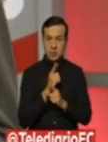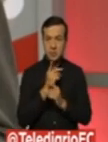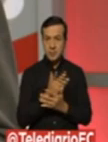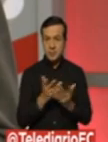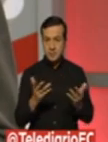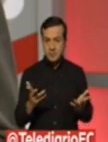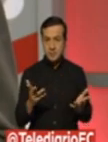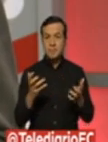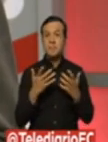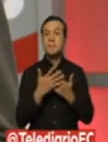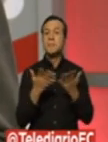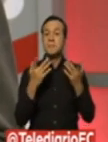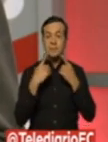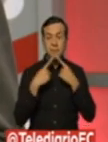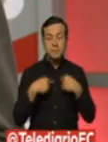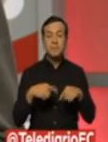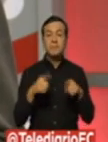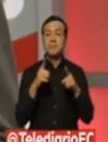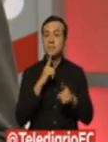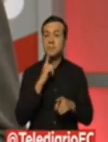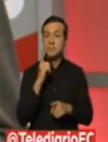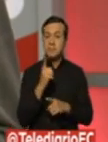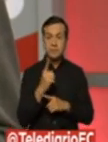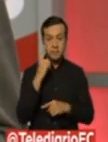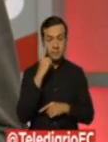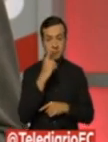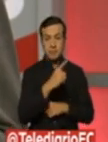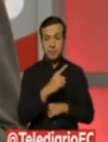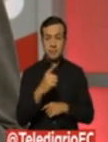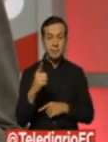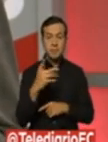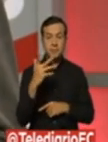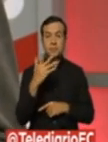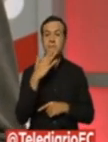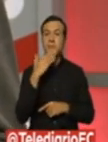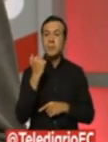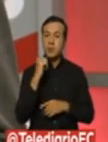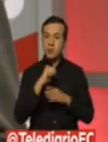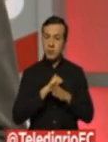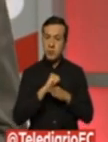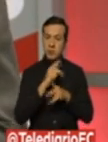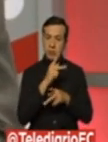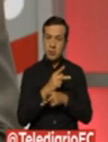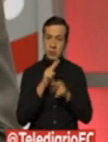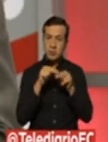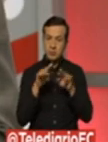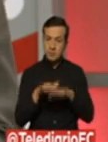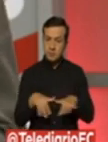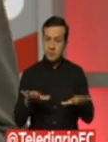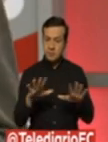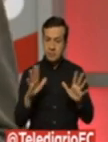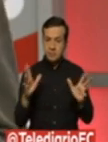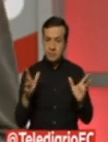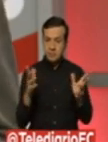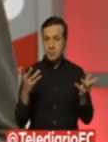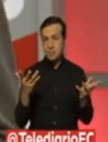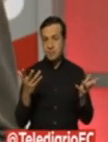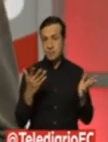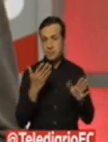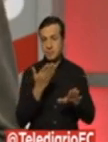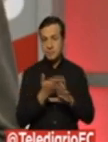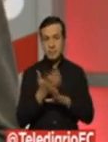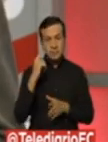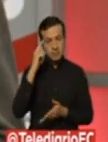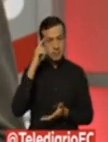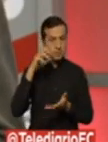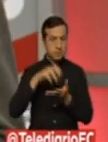lo que se quiere resaltar es básicamente las mejores prácticas ambientales que pueden tener estos gobiernos